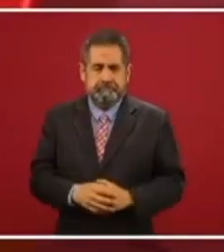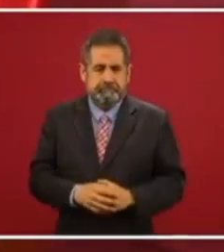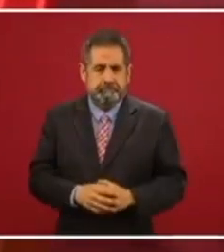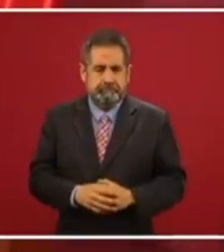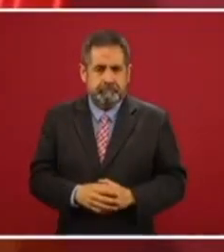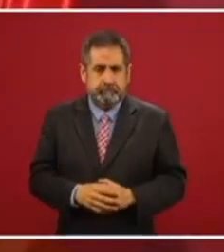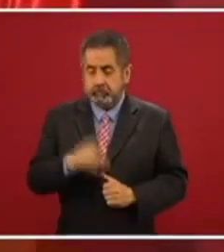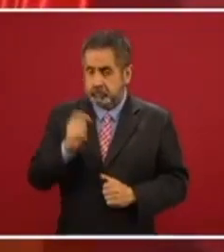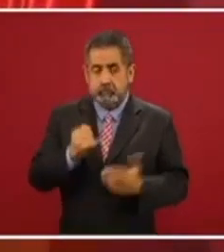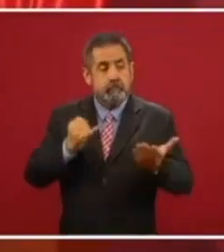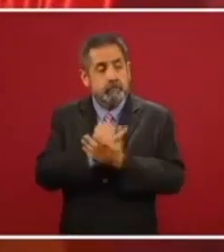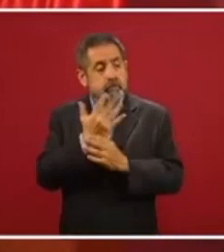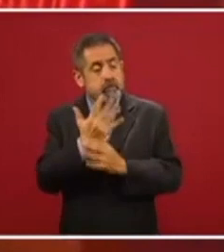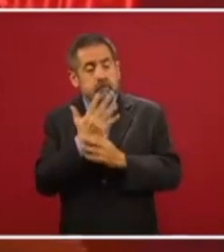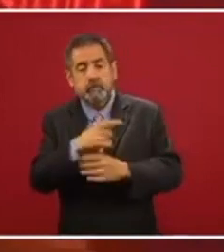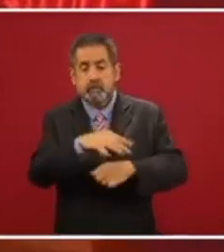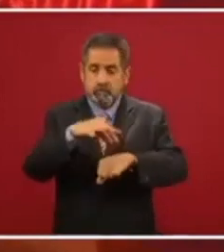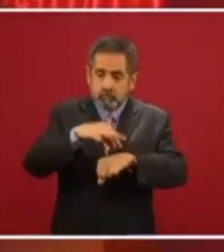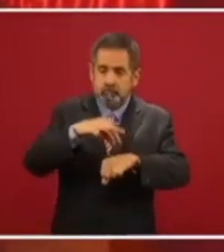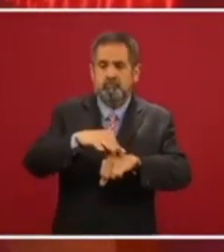Es lo que los señores